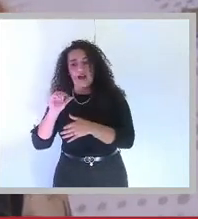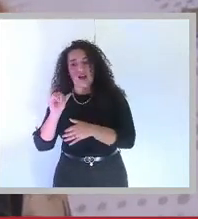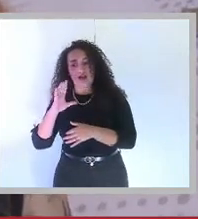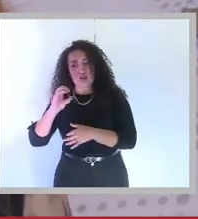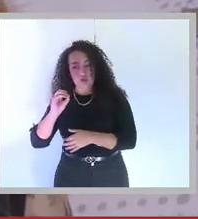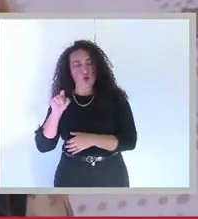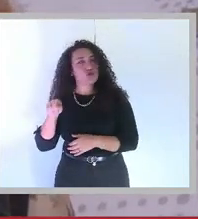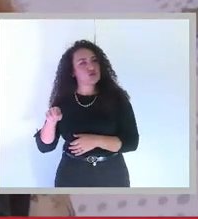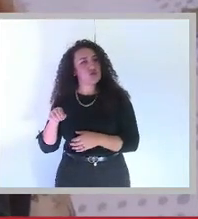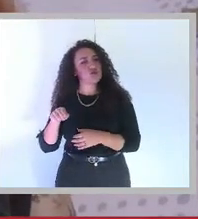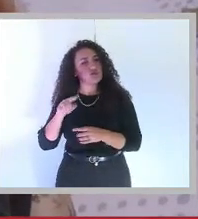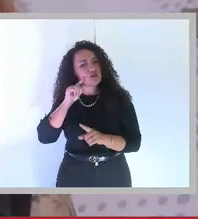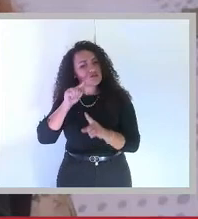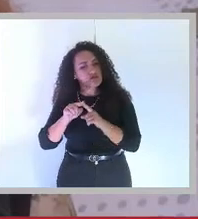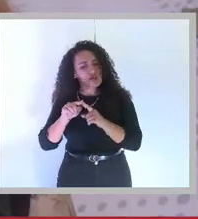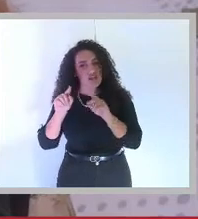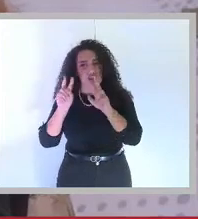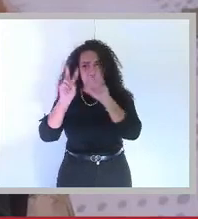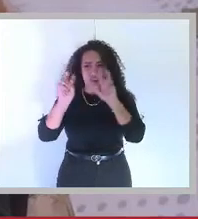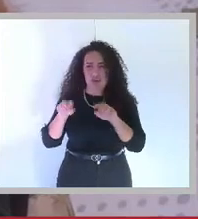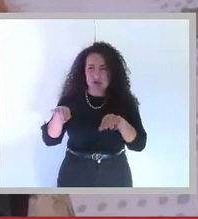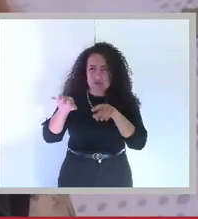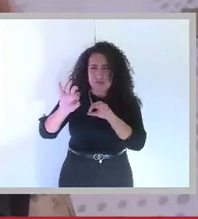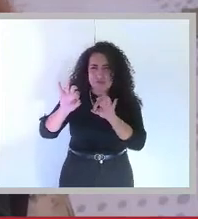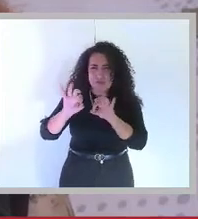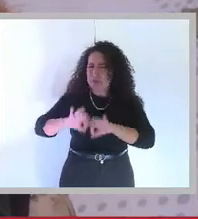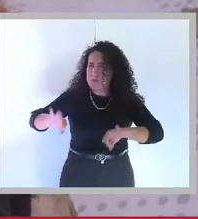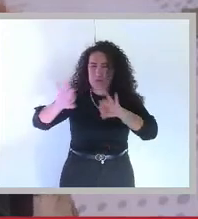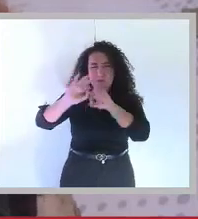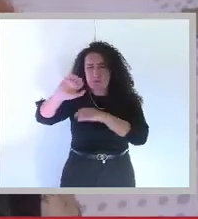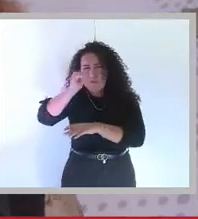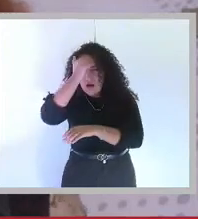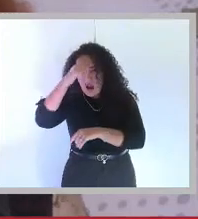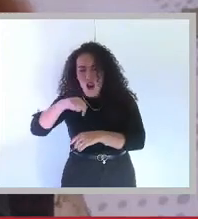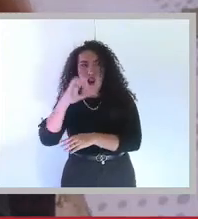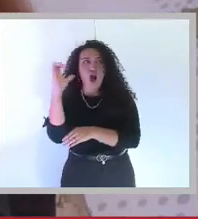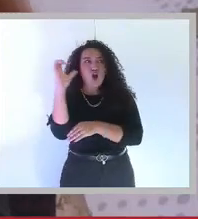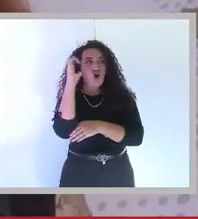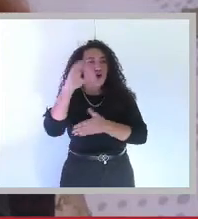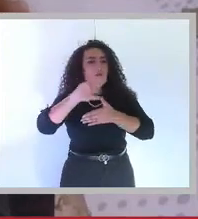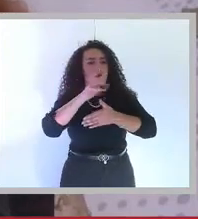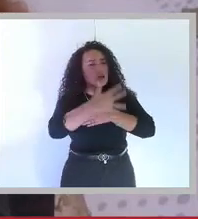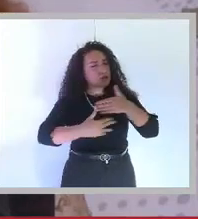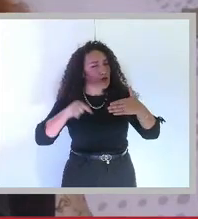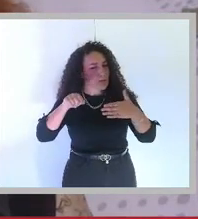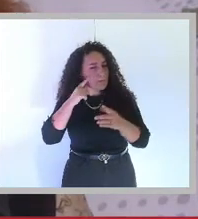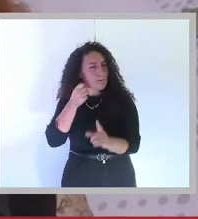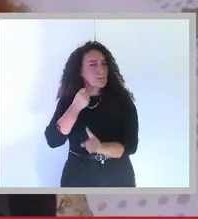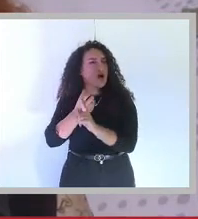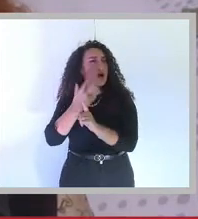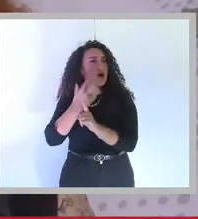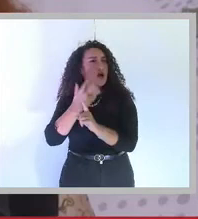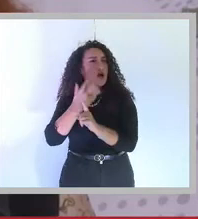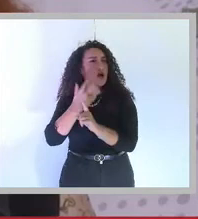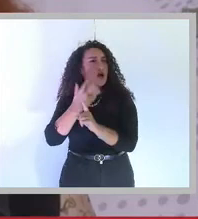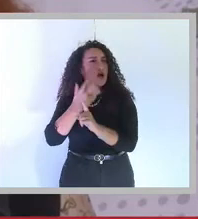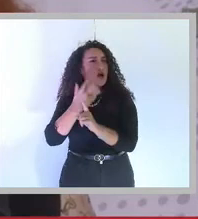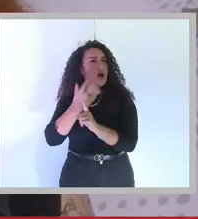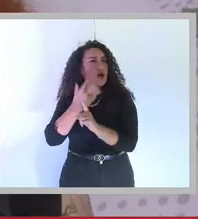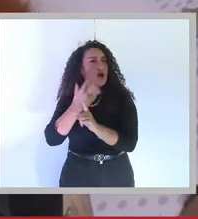las temáticas más importantes para Colombia y América Latina: desigualdades y